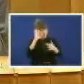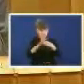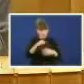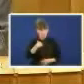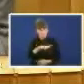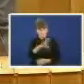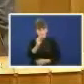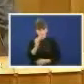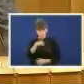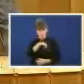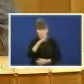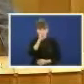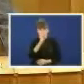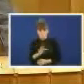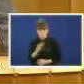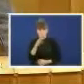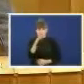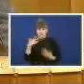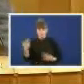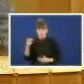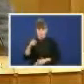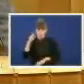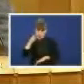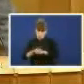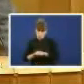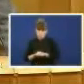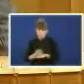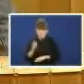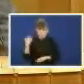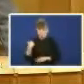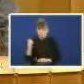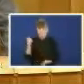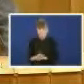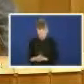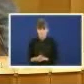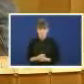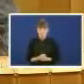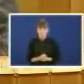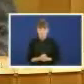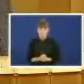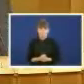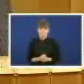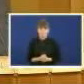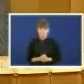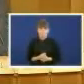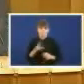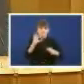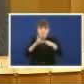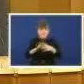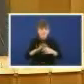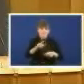Prometimos e estamos cumprindo coa primeira aposta firme decidida polas políticas de igualdade